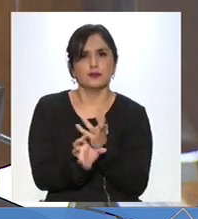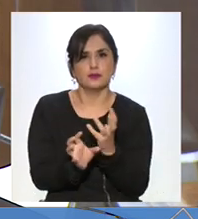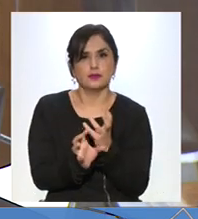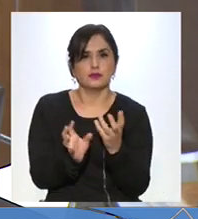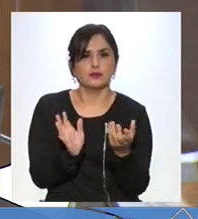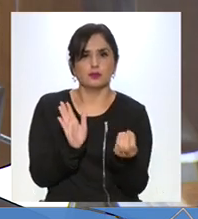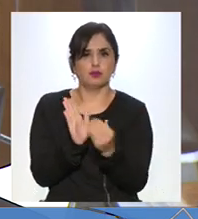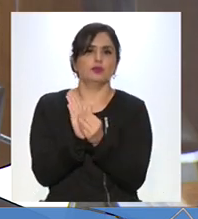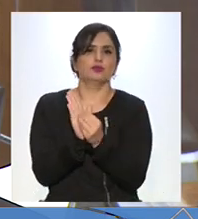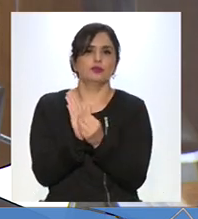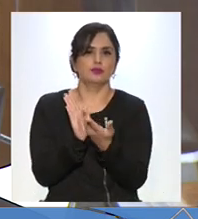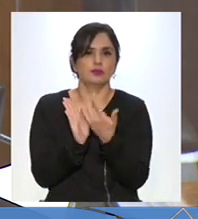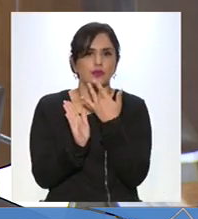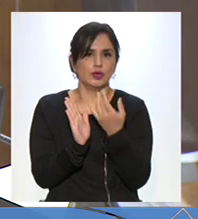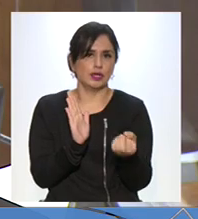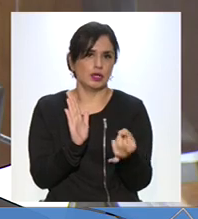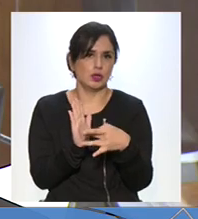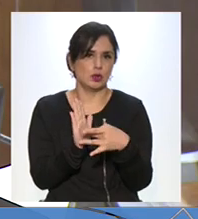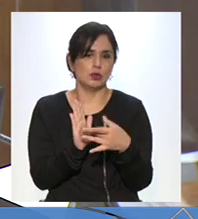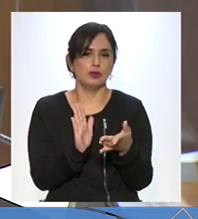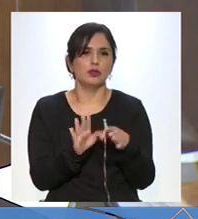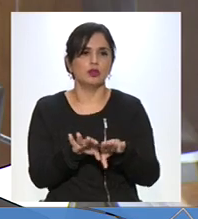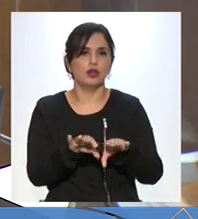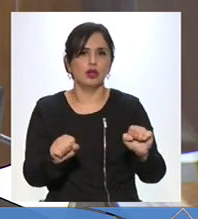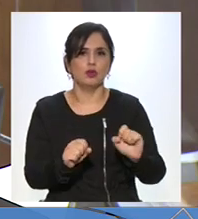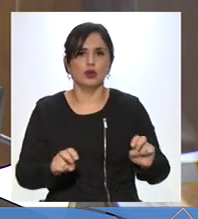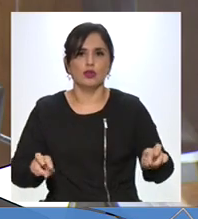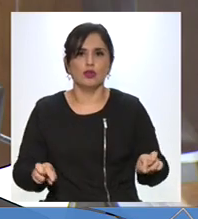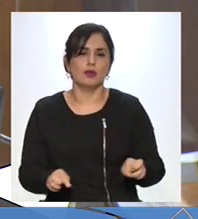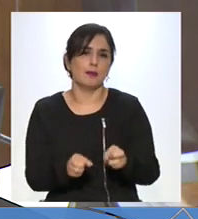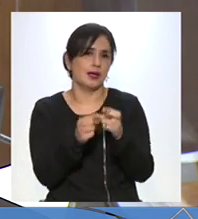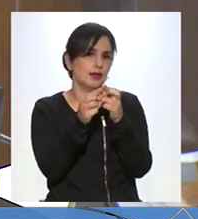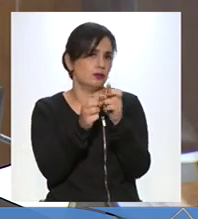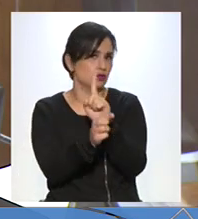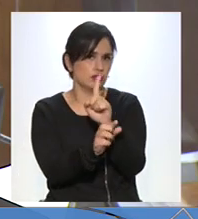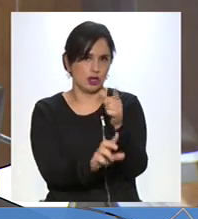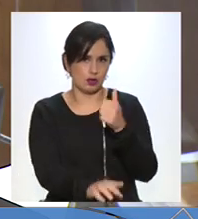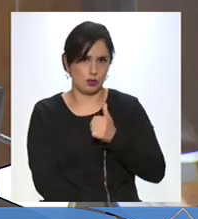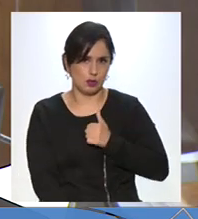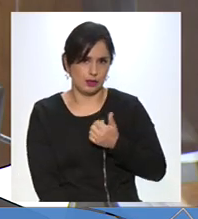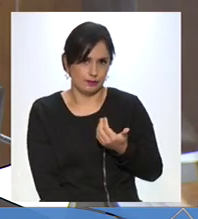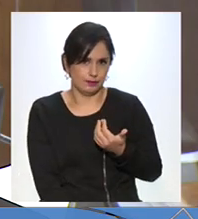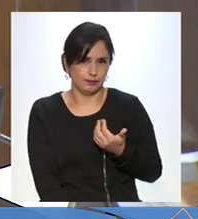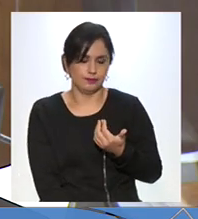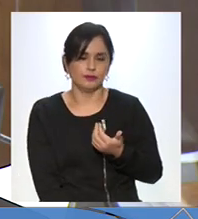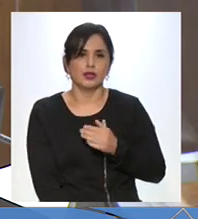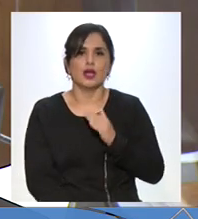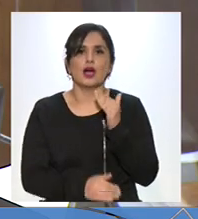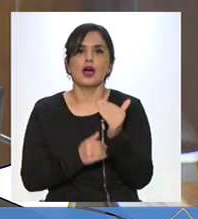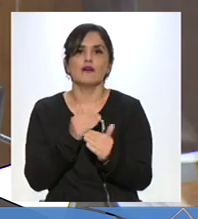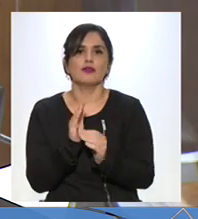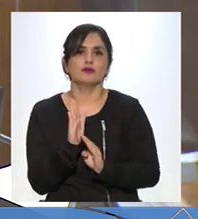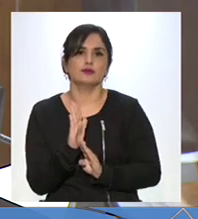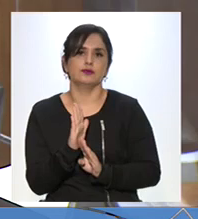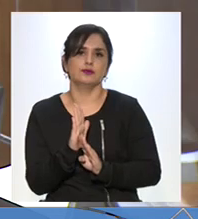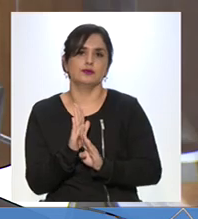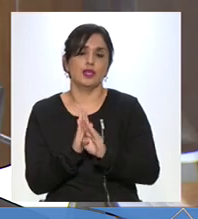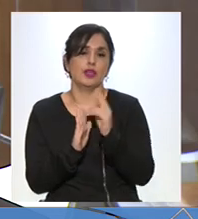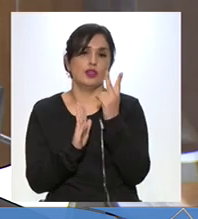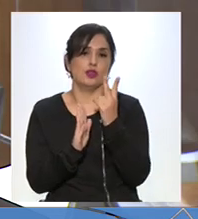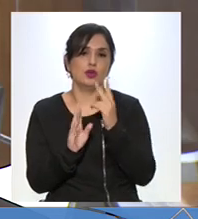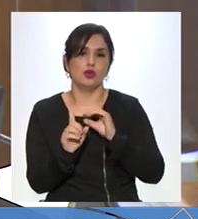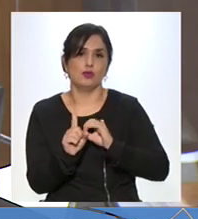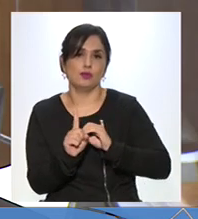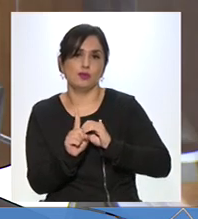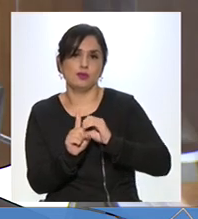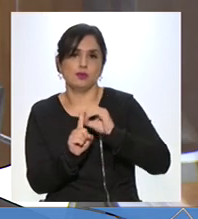porque el incumplimiento de los acuerdos de París es muy claro, no se van a cumplir. Y avanzamos hacia la subida de 2 grados de temperatura